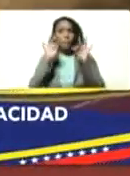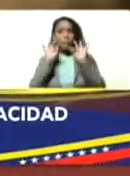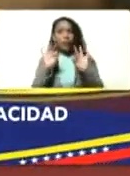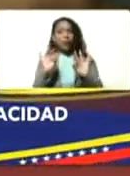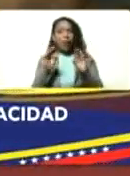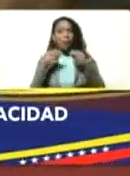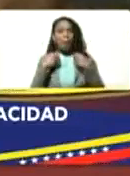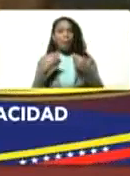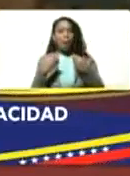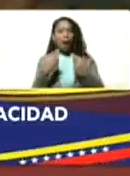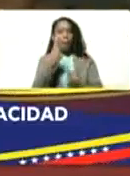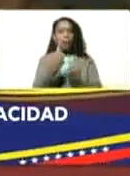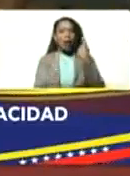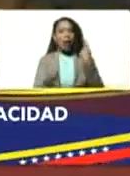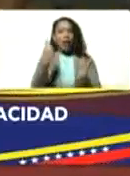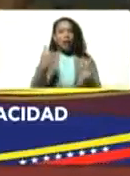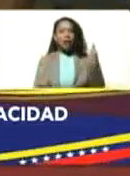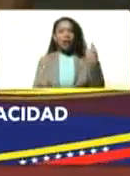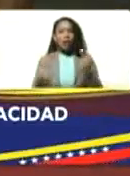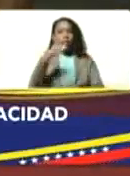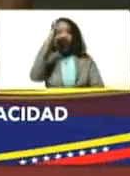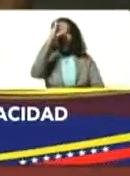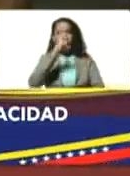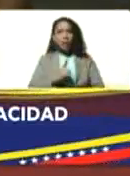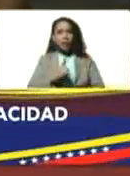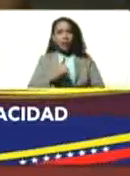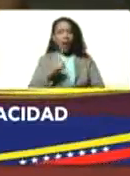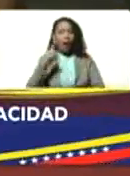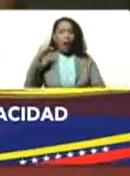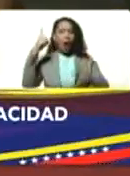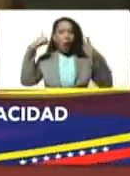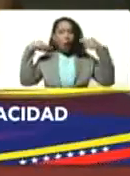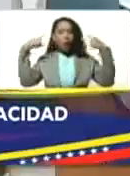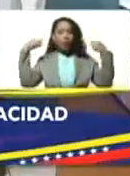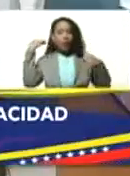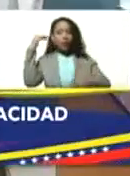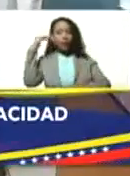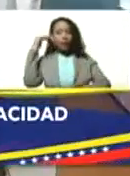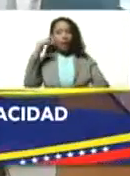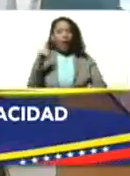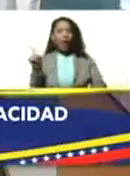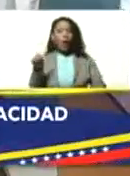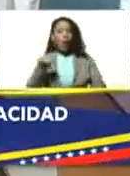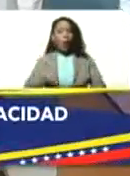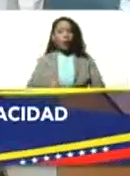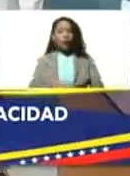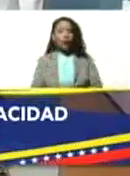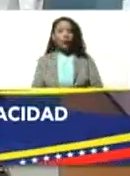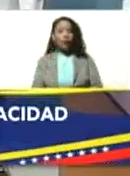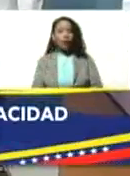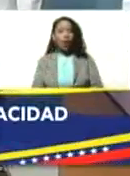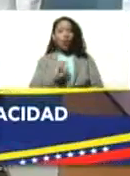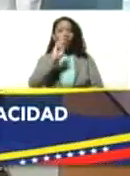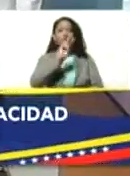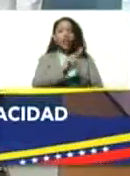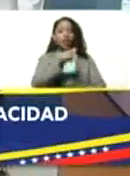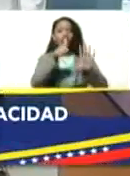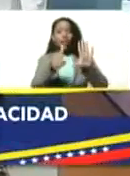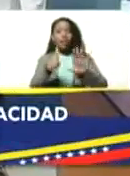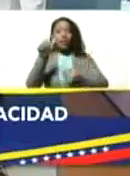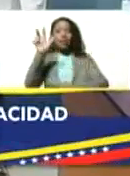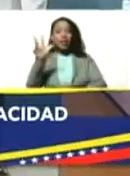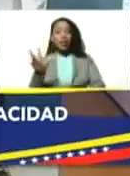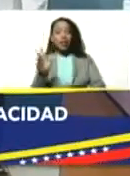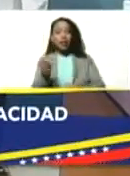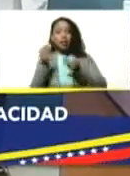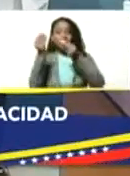para los pacientes con discapacidades auditivas, y al cual, bueno, más de 263 se le han